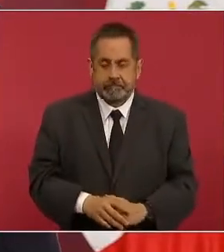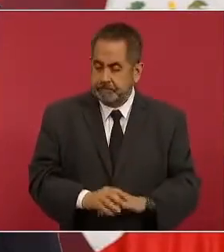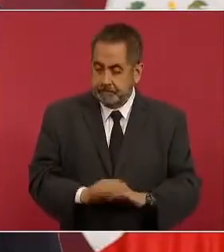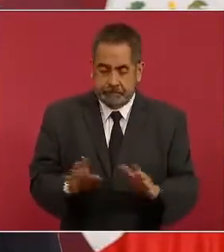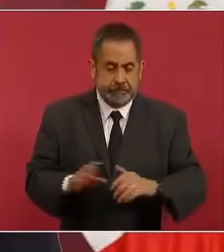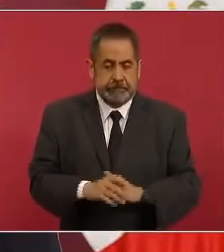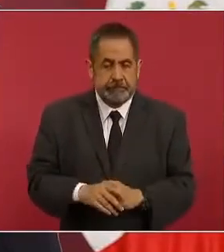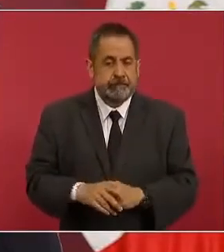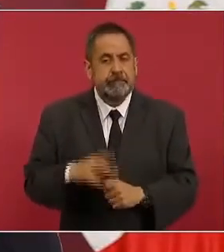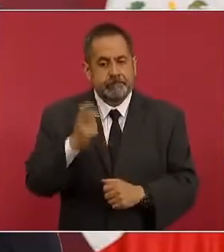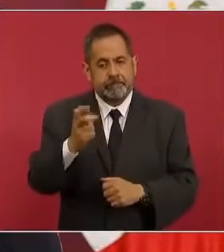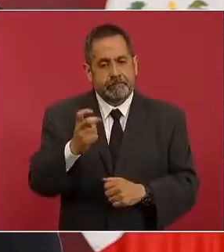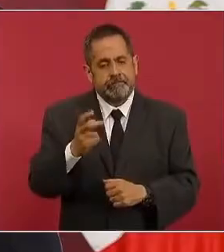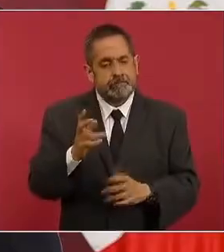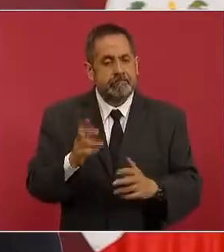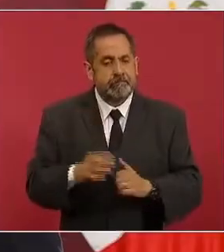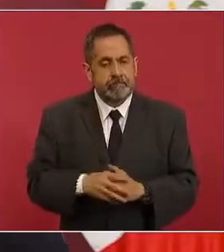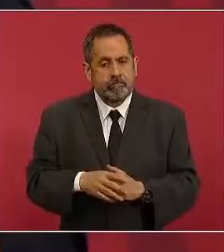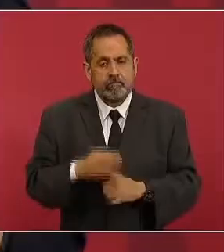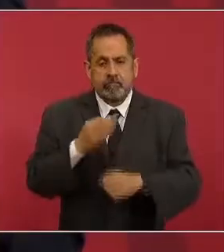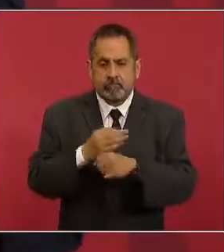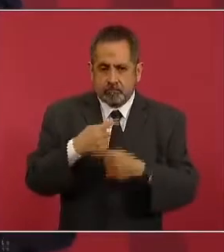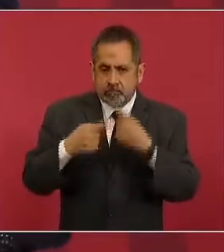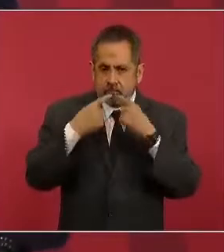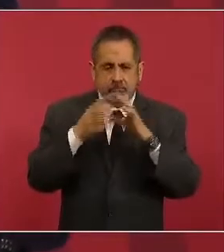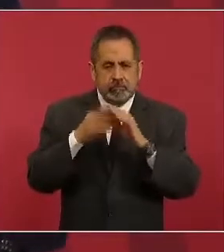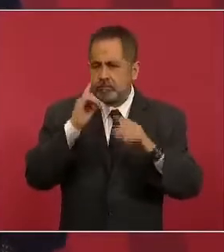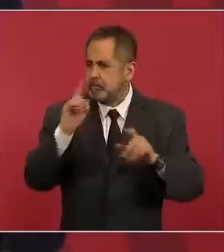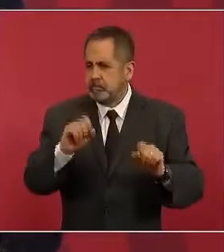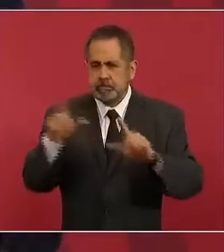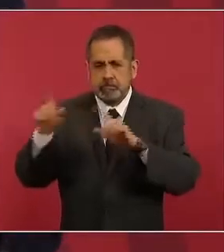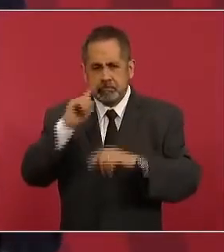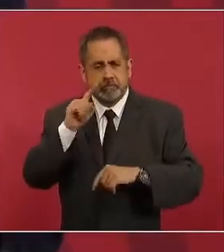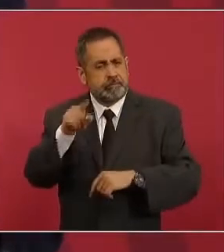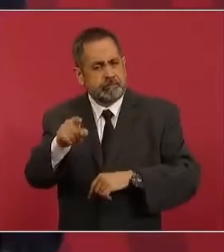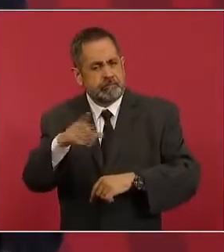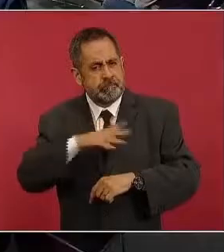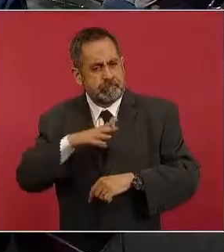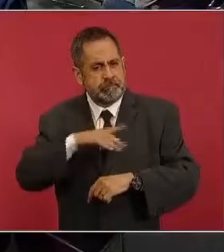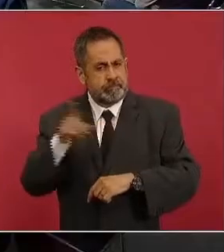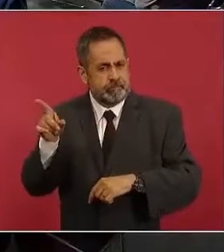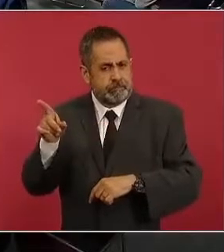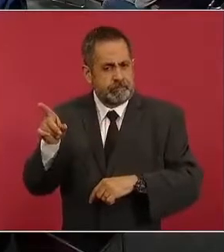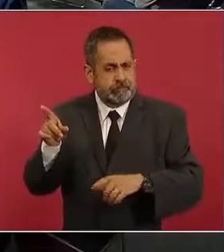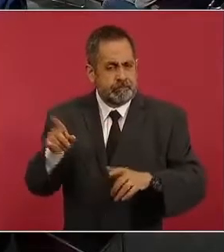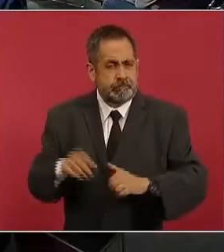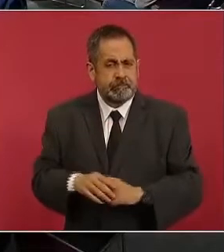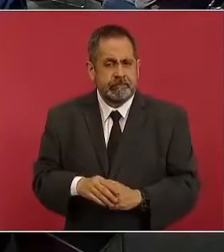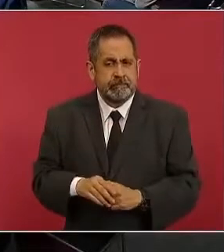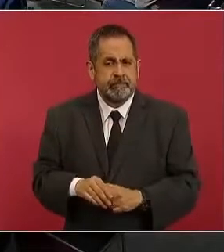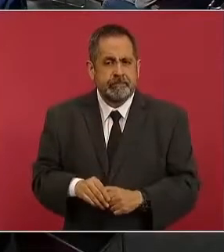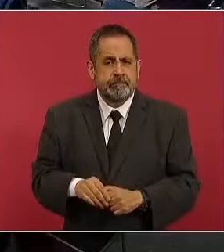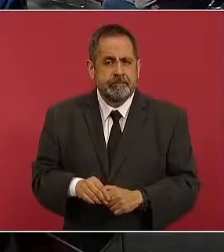Entonces, eso es lo que estamos viendo. A ver si no tiene